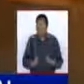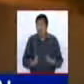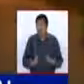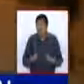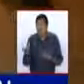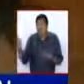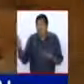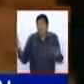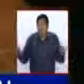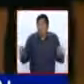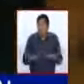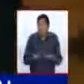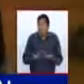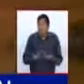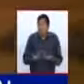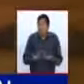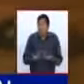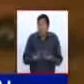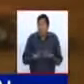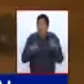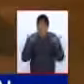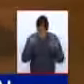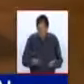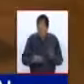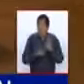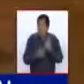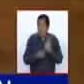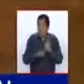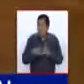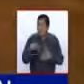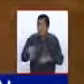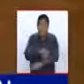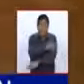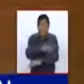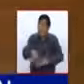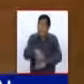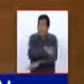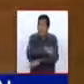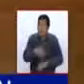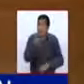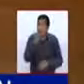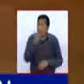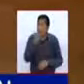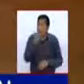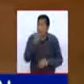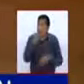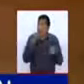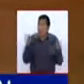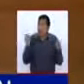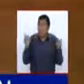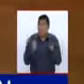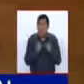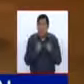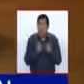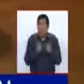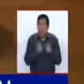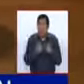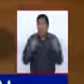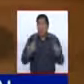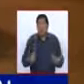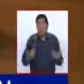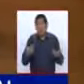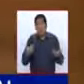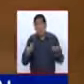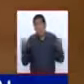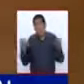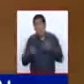claro, miren, es que hoy estamos mostrando. Lineales, se va, esta calle va a quedar en menos. Claro. Se va a reducir. Ahorita